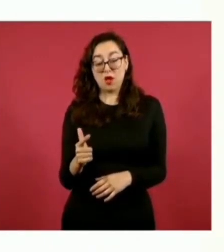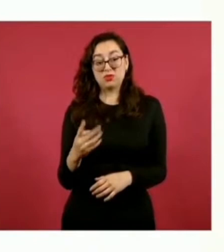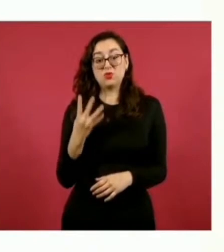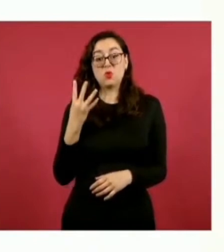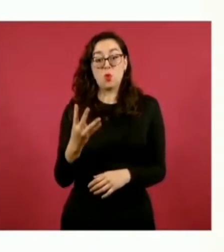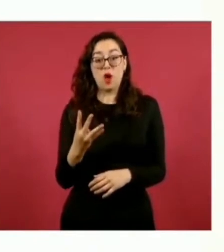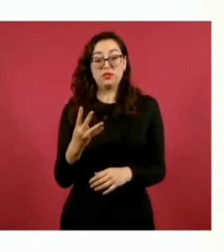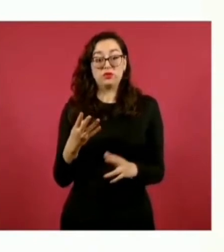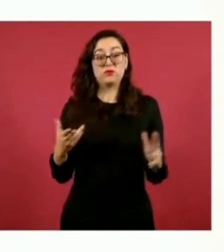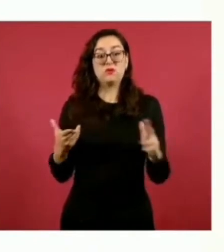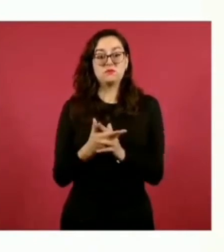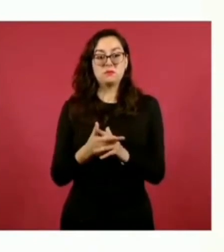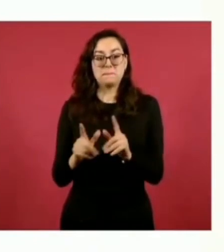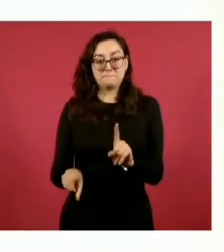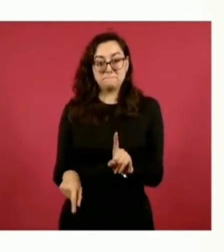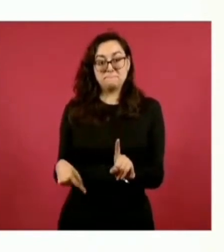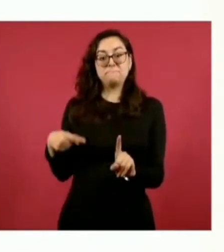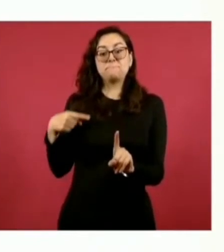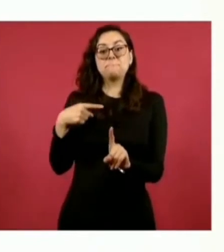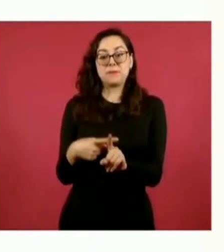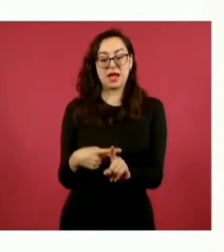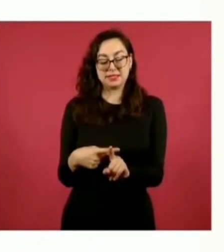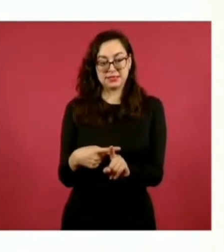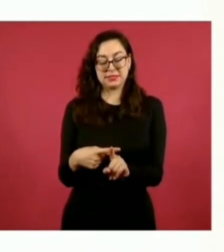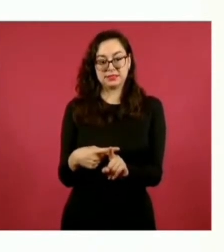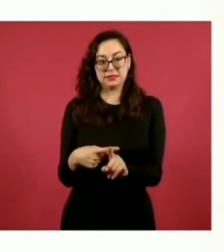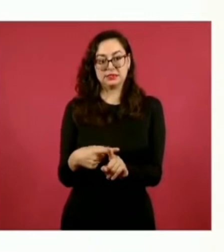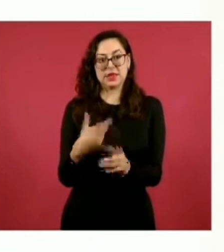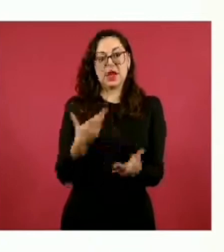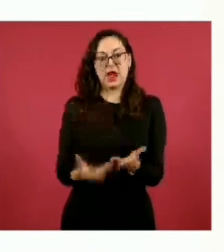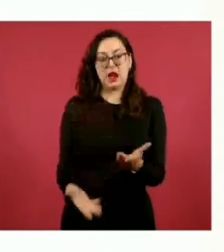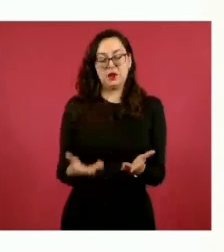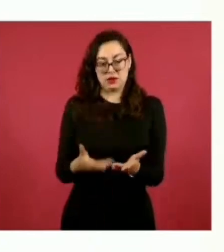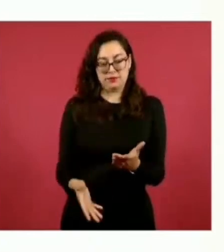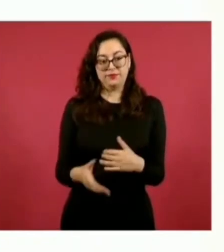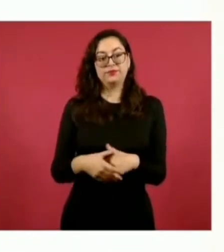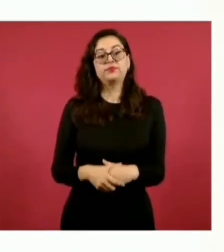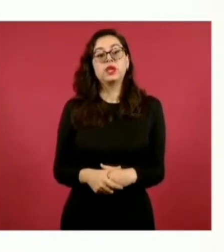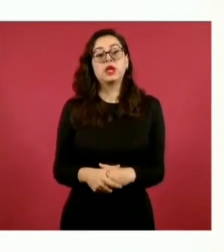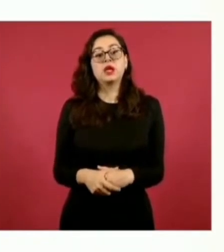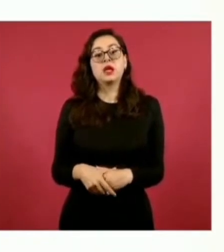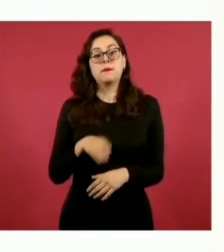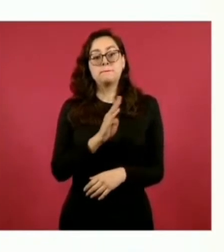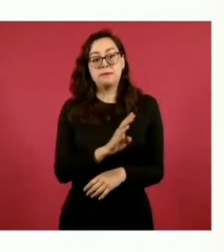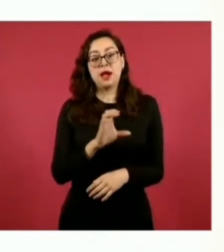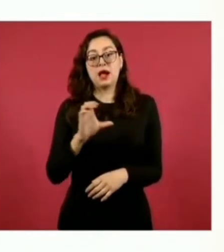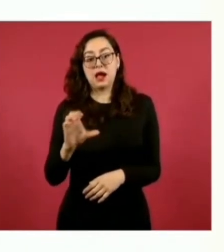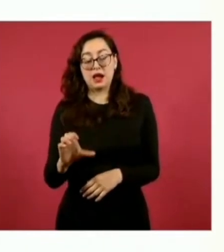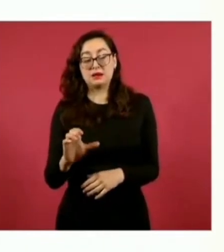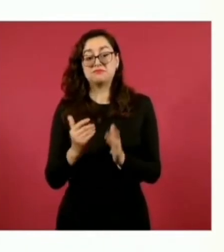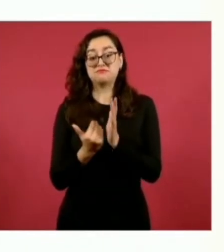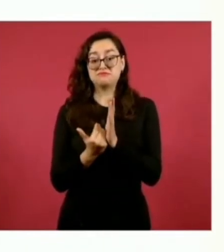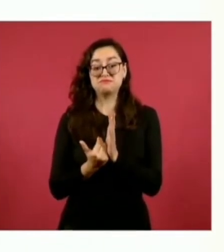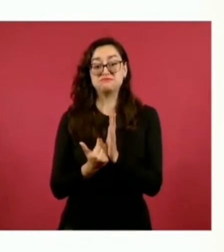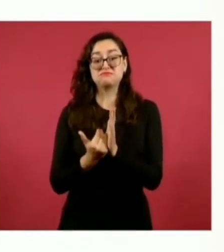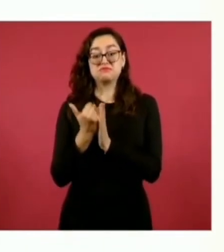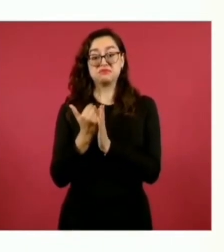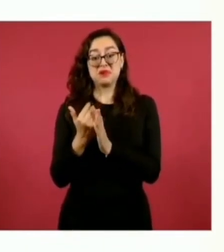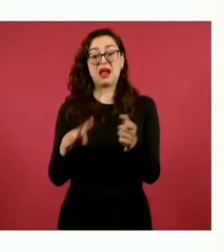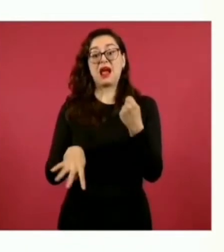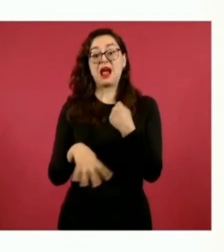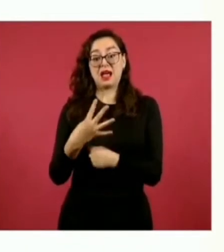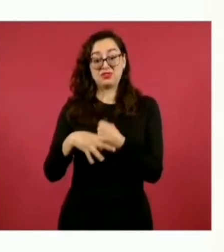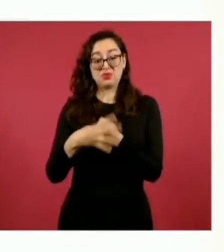adelante y en el comparativo también de Baja California hubo un incremento de 14 delitos